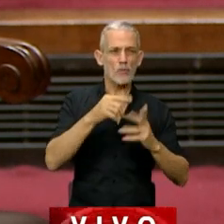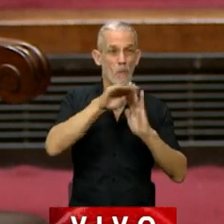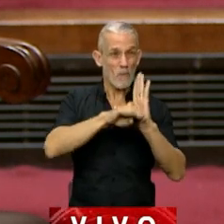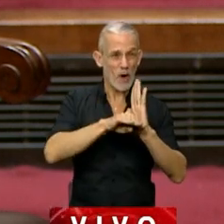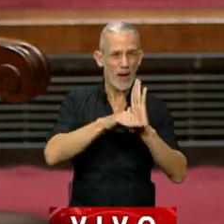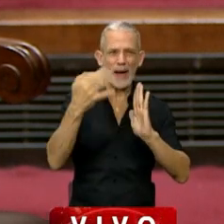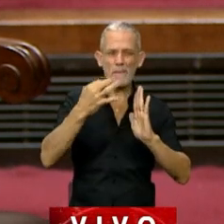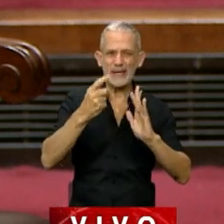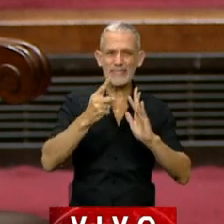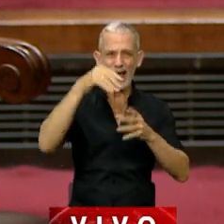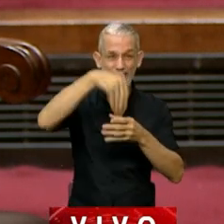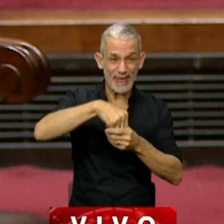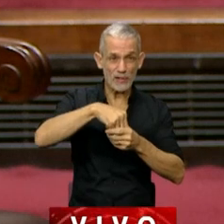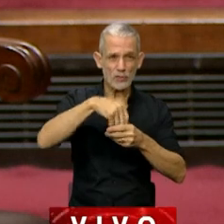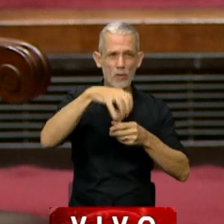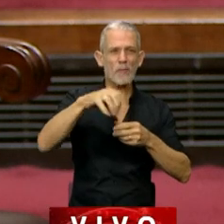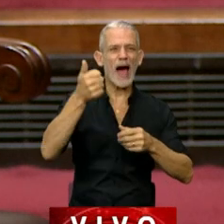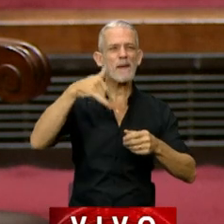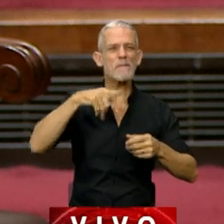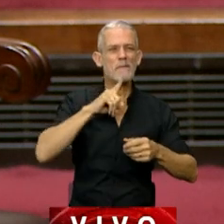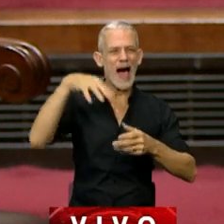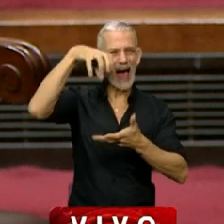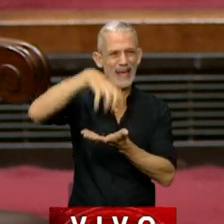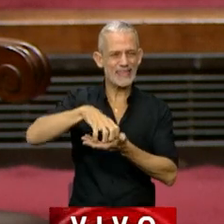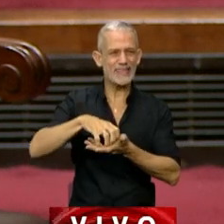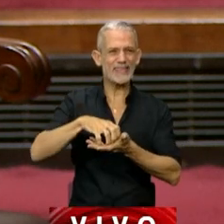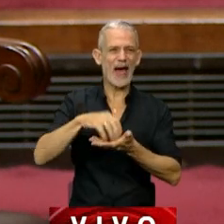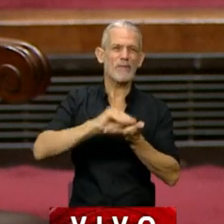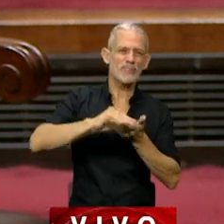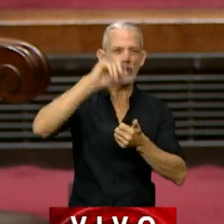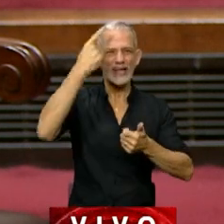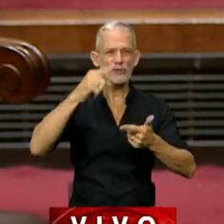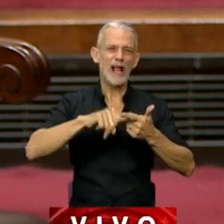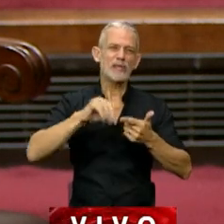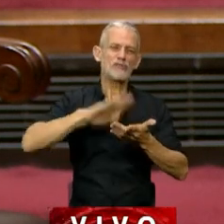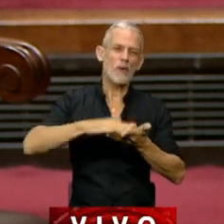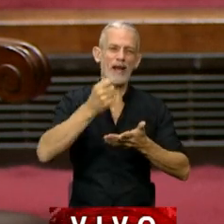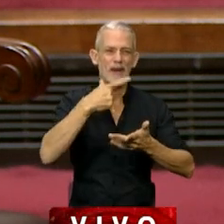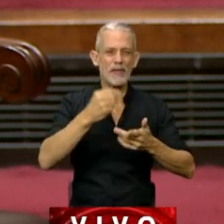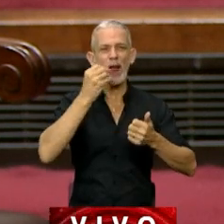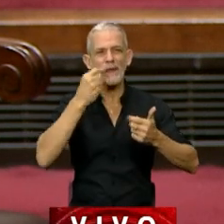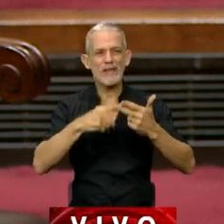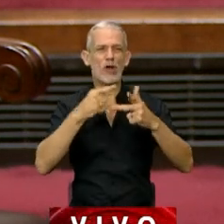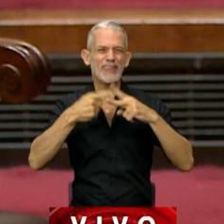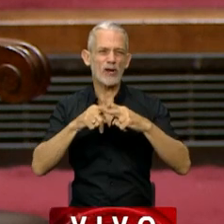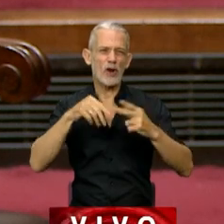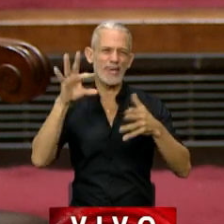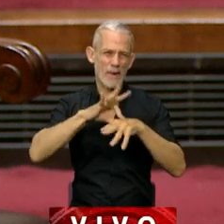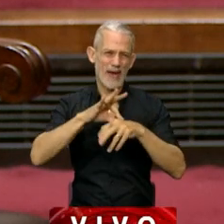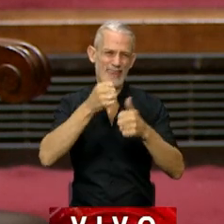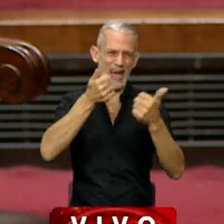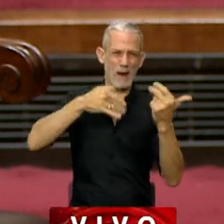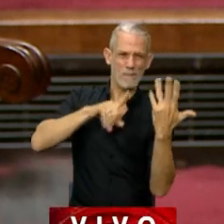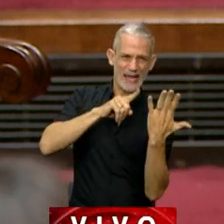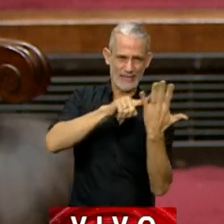programa que está en el ámbito de la ADMAT, la Administración Nacional de Medicamentos, Alimentos y Tecnología Médica.